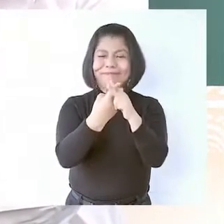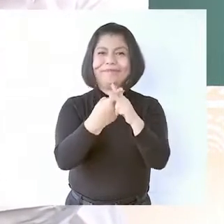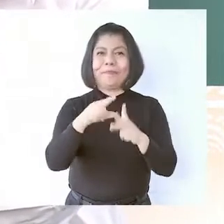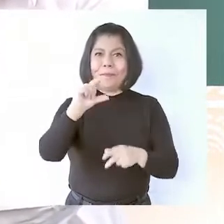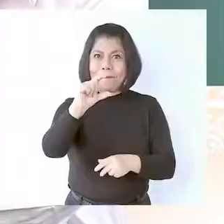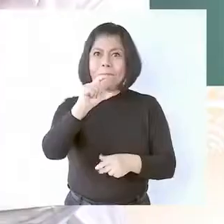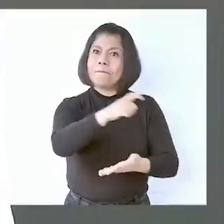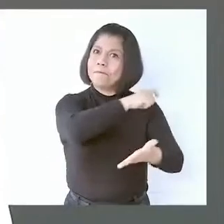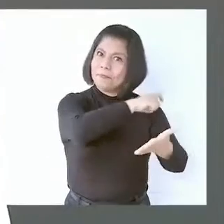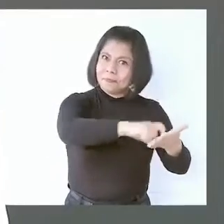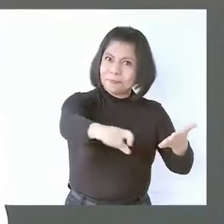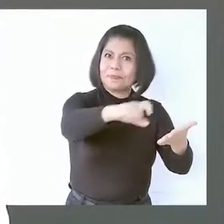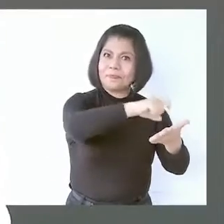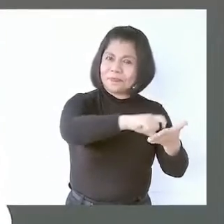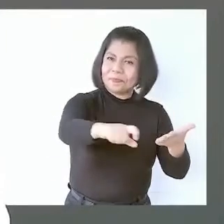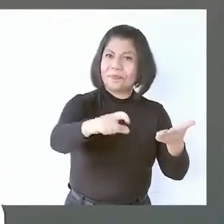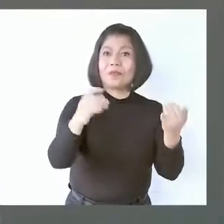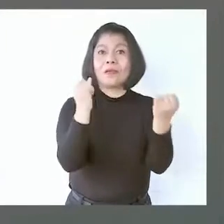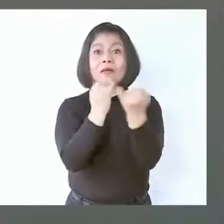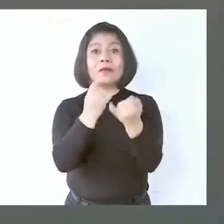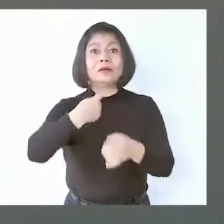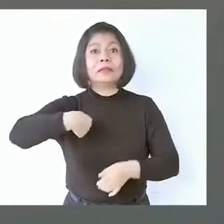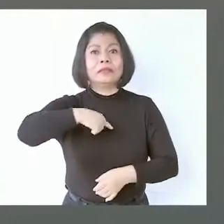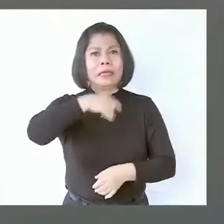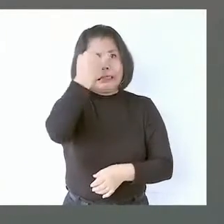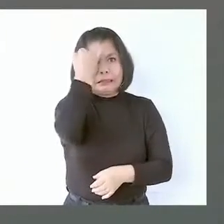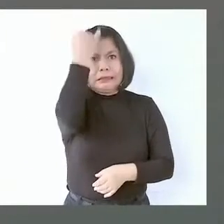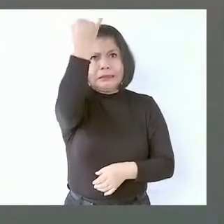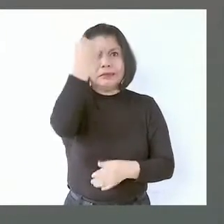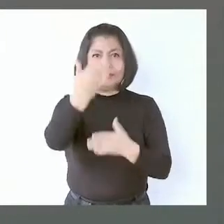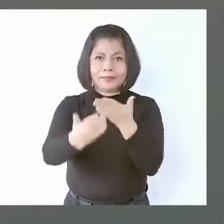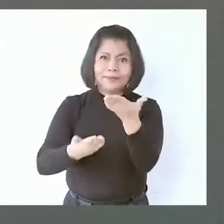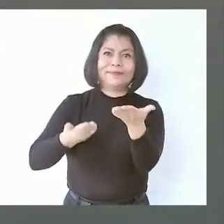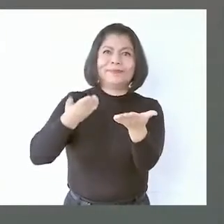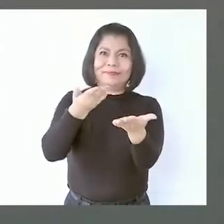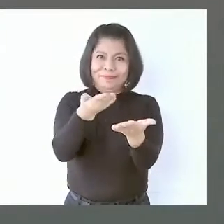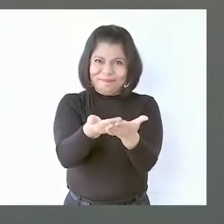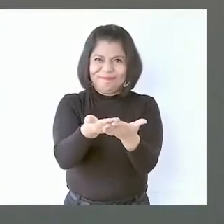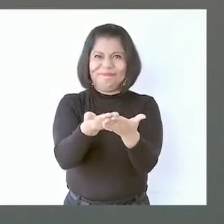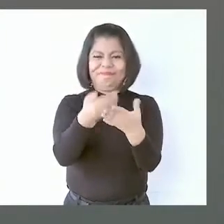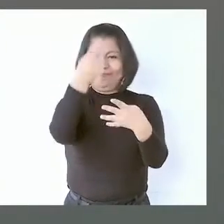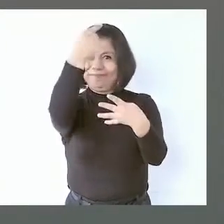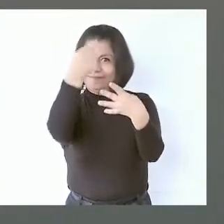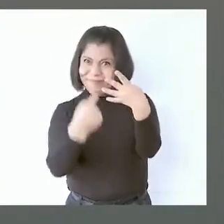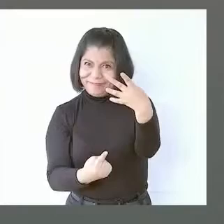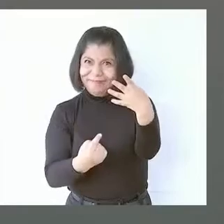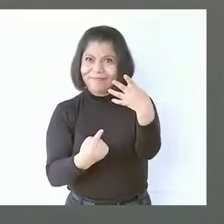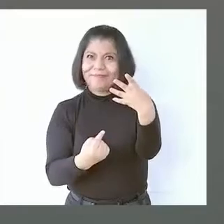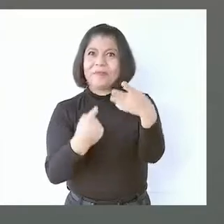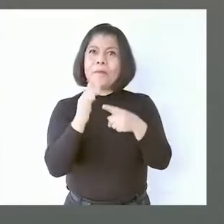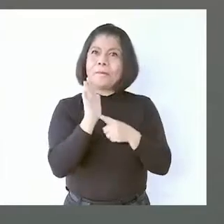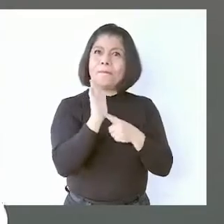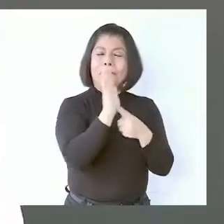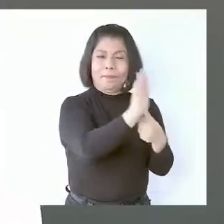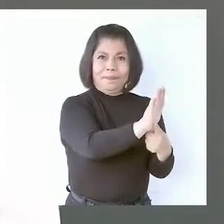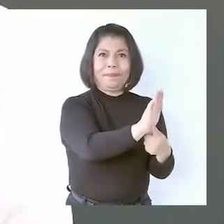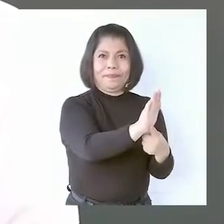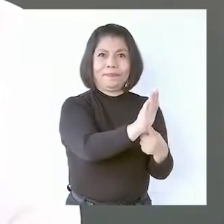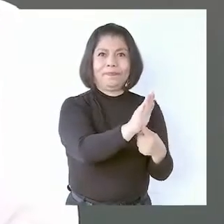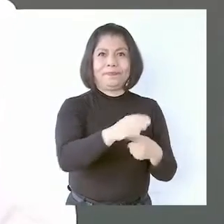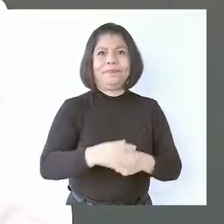inclusive propusimos con mucha anticipación, tanto en